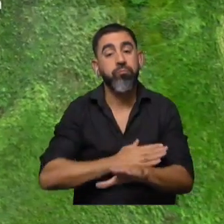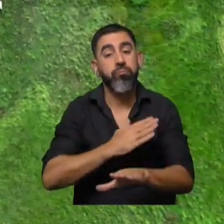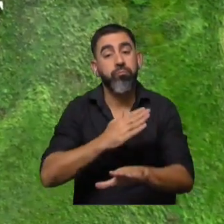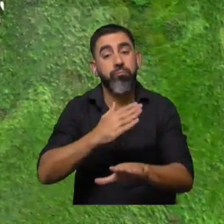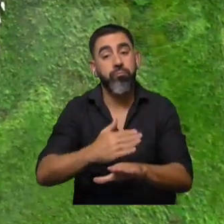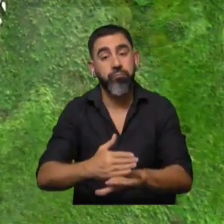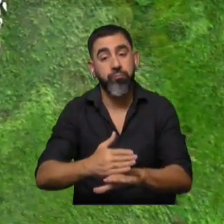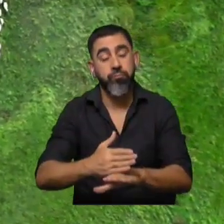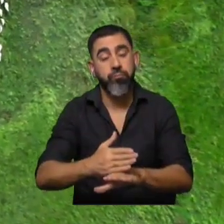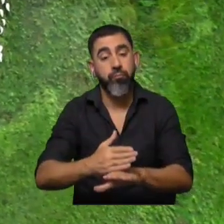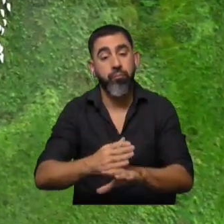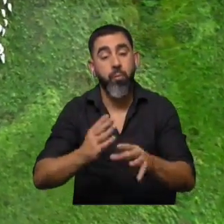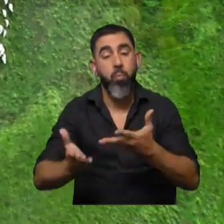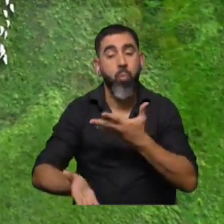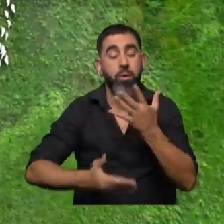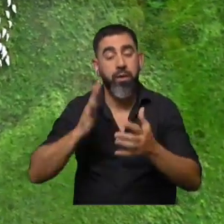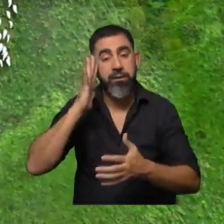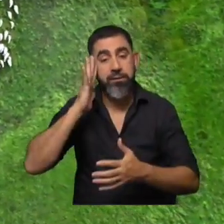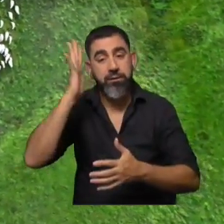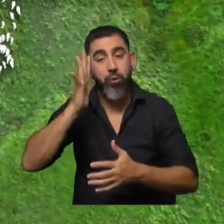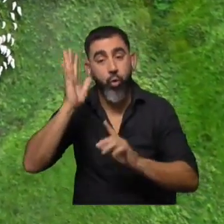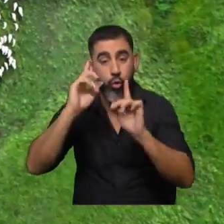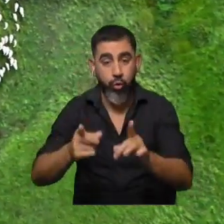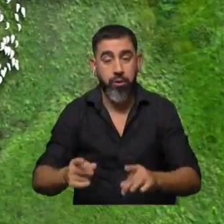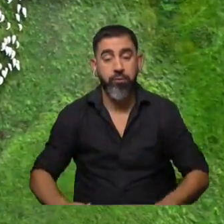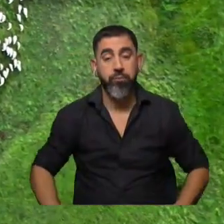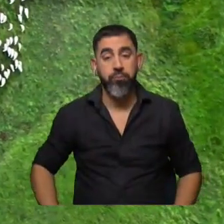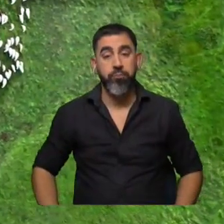que generaron a nivel del malestar psicológico.